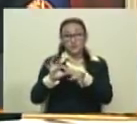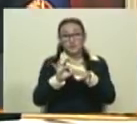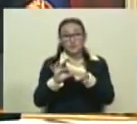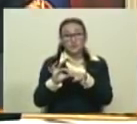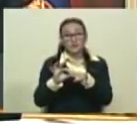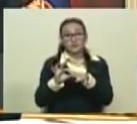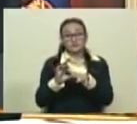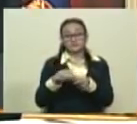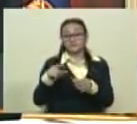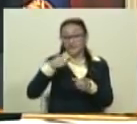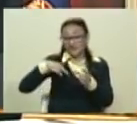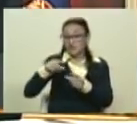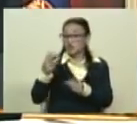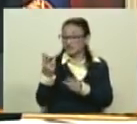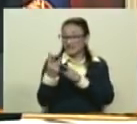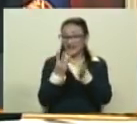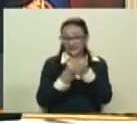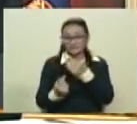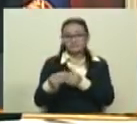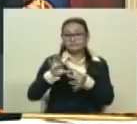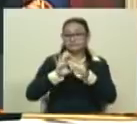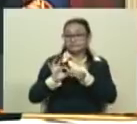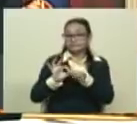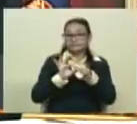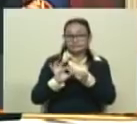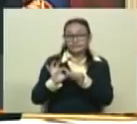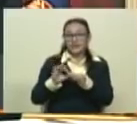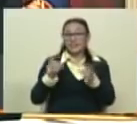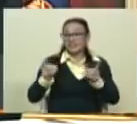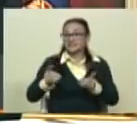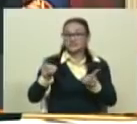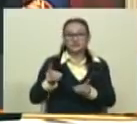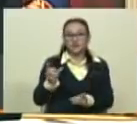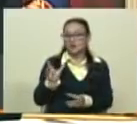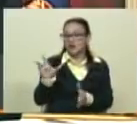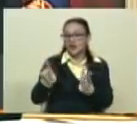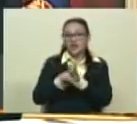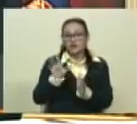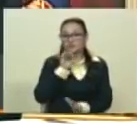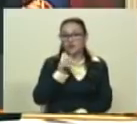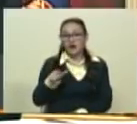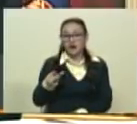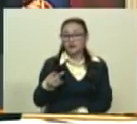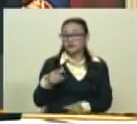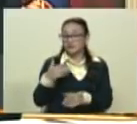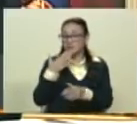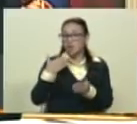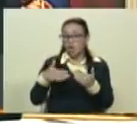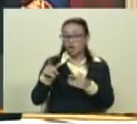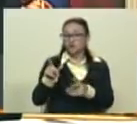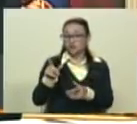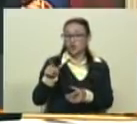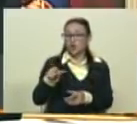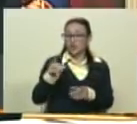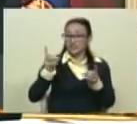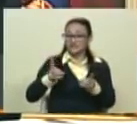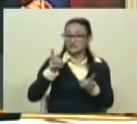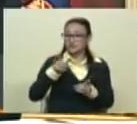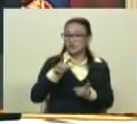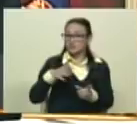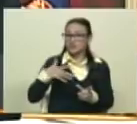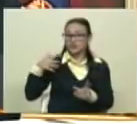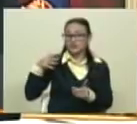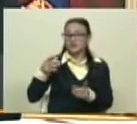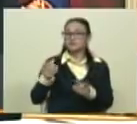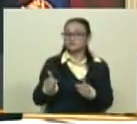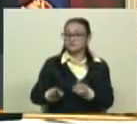tomado decisiones ilegales y más temprano que tarde esas decisiones van a ser reconocidas como tal y Venezuela